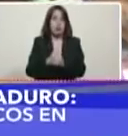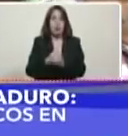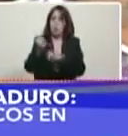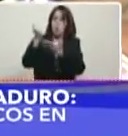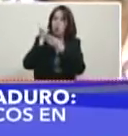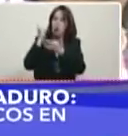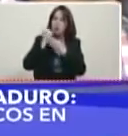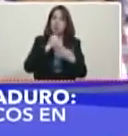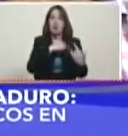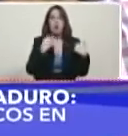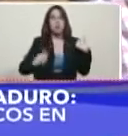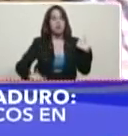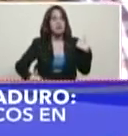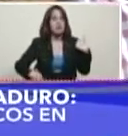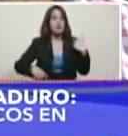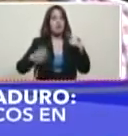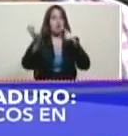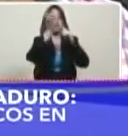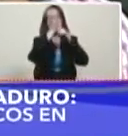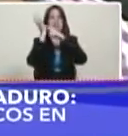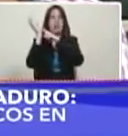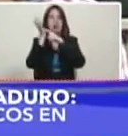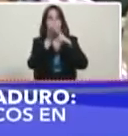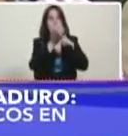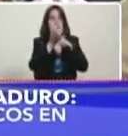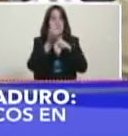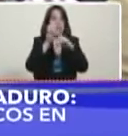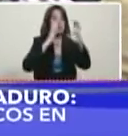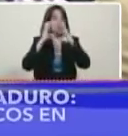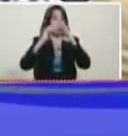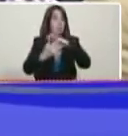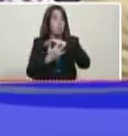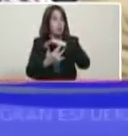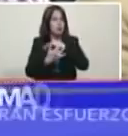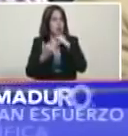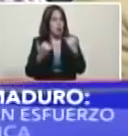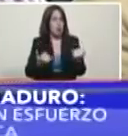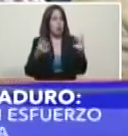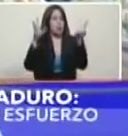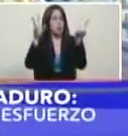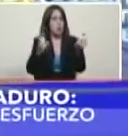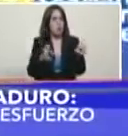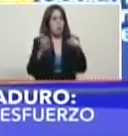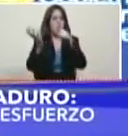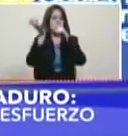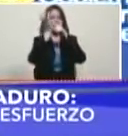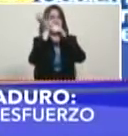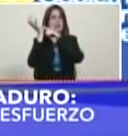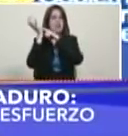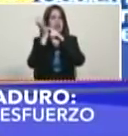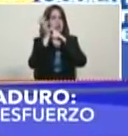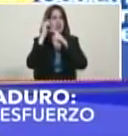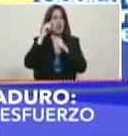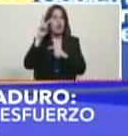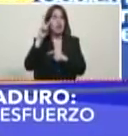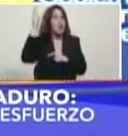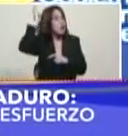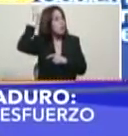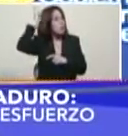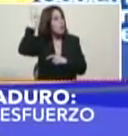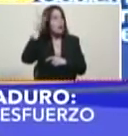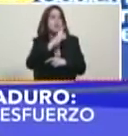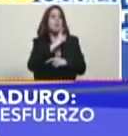con los satélites de telecomunicaciones. Ahora vamos a lanzar el satélite Guaicaipuro, que va a venir a reforzar la capacidad